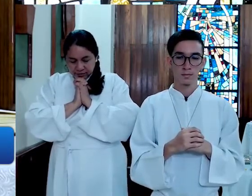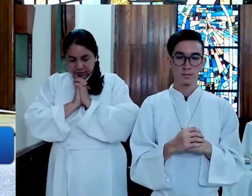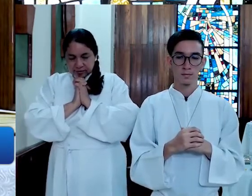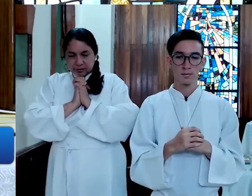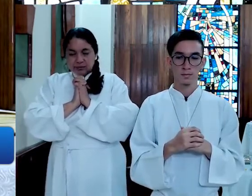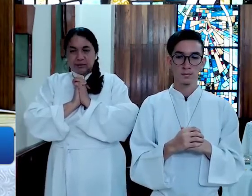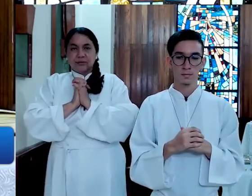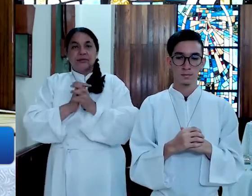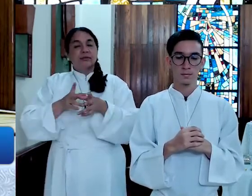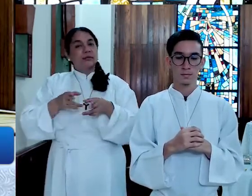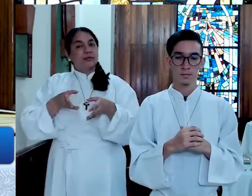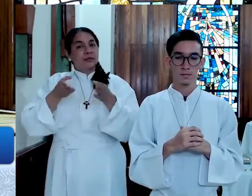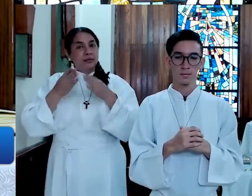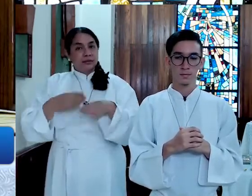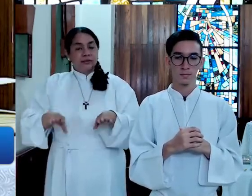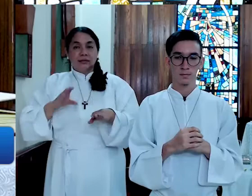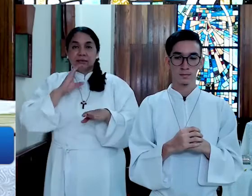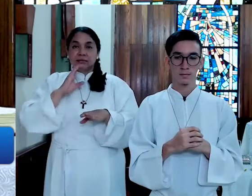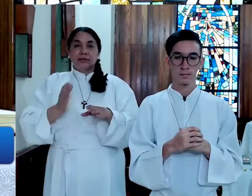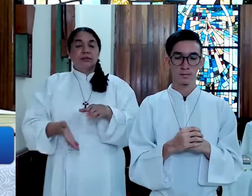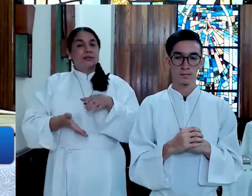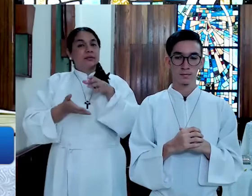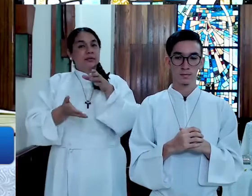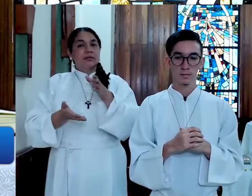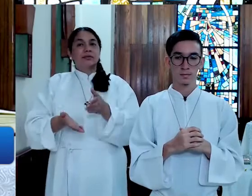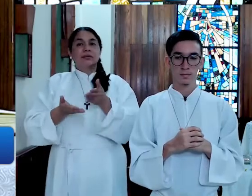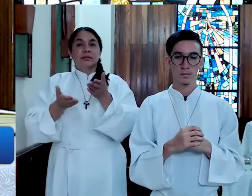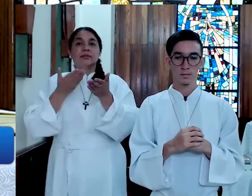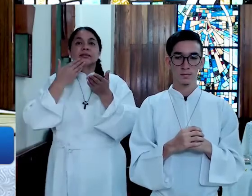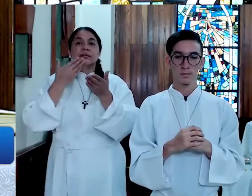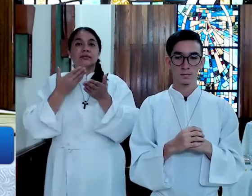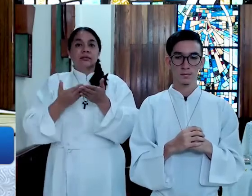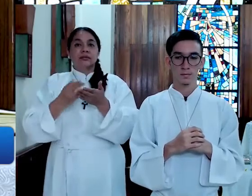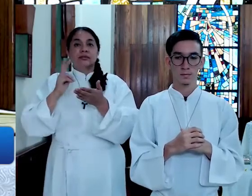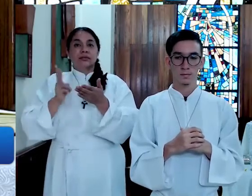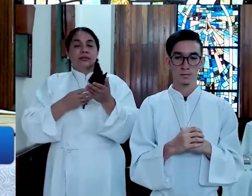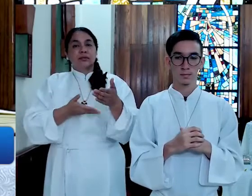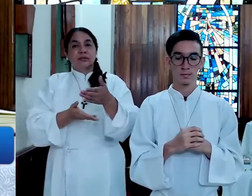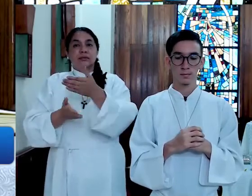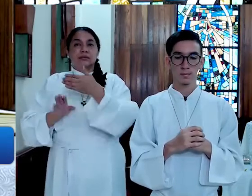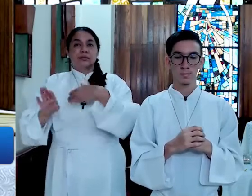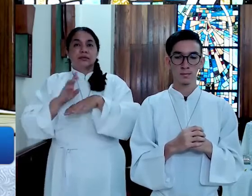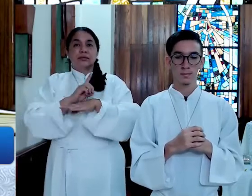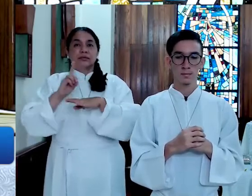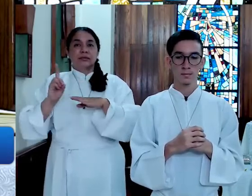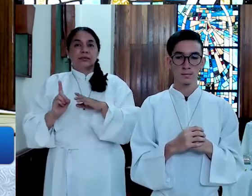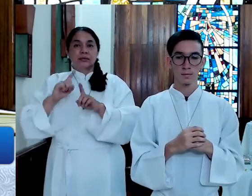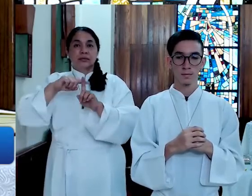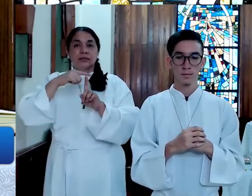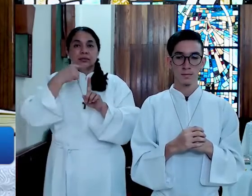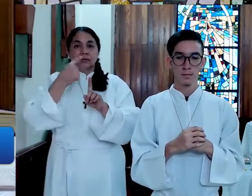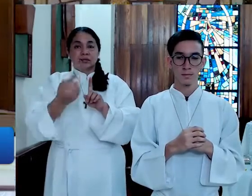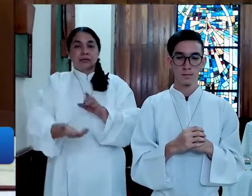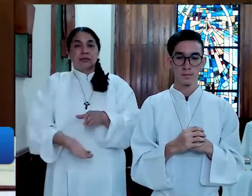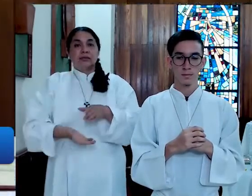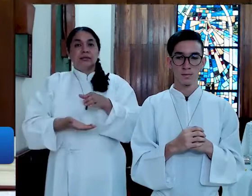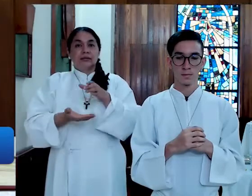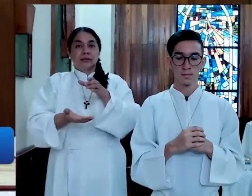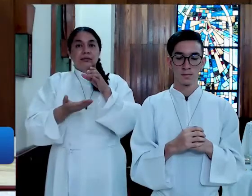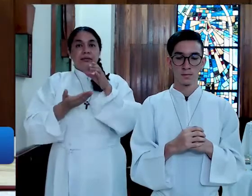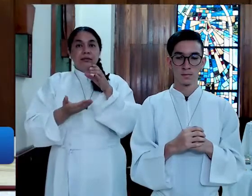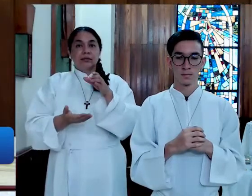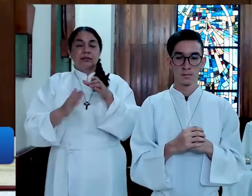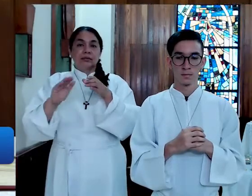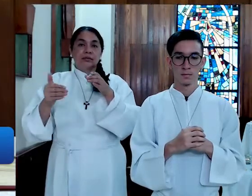Del mismo modo, acabada la cena, tomó el cáliz y dándote gracias de nuevo lo pasó a sus discípulos diciendo,